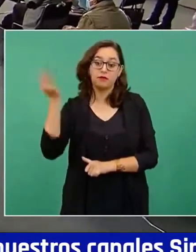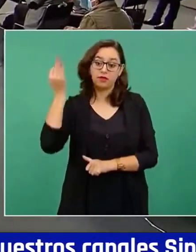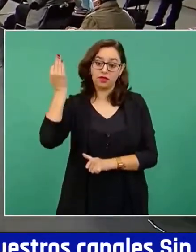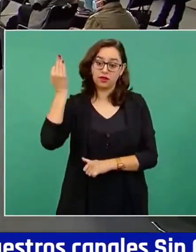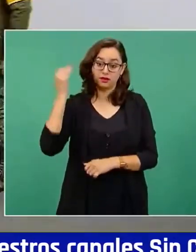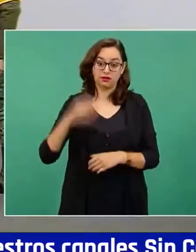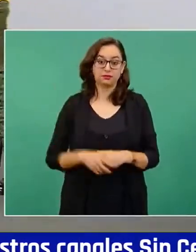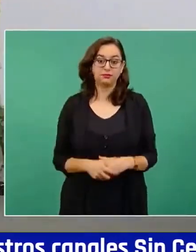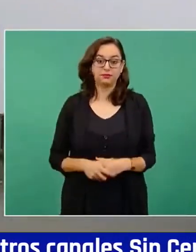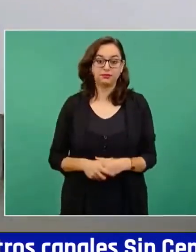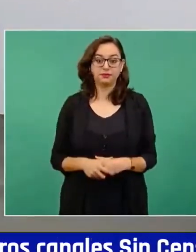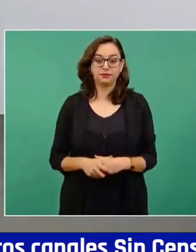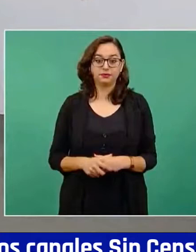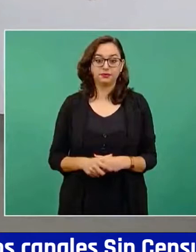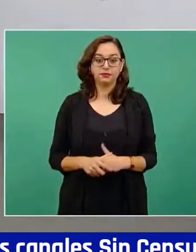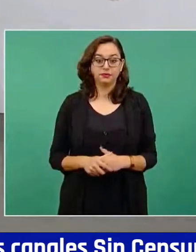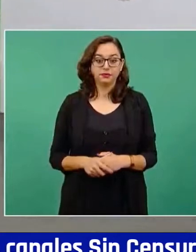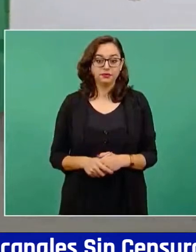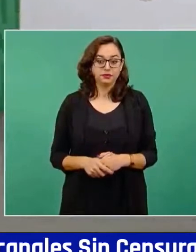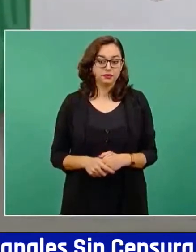Derechos Humanos.